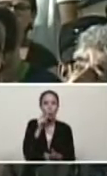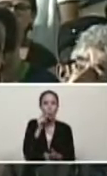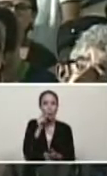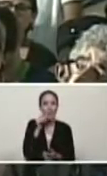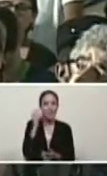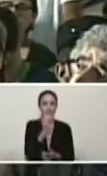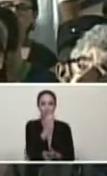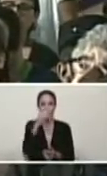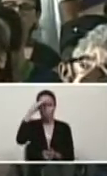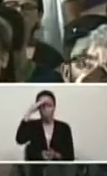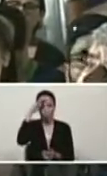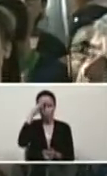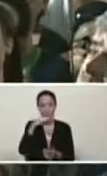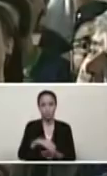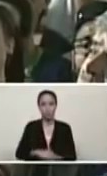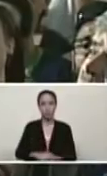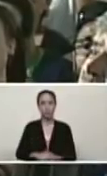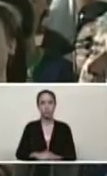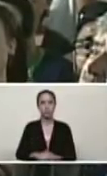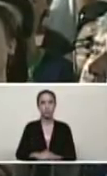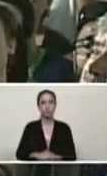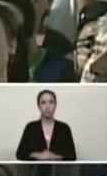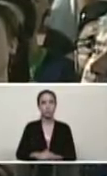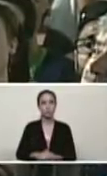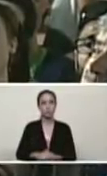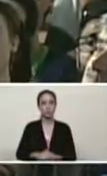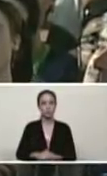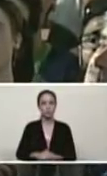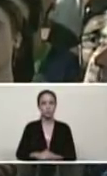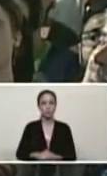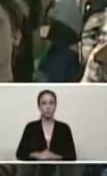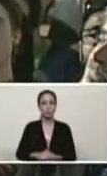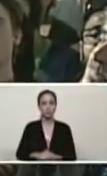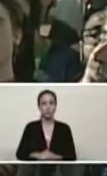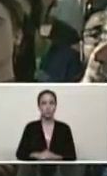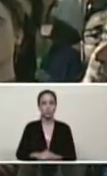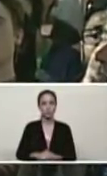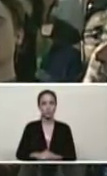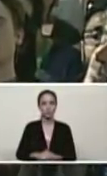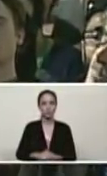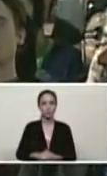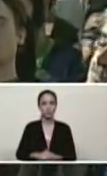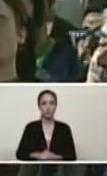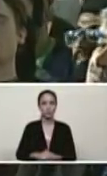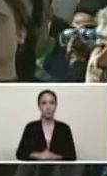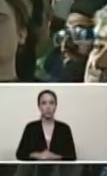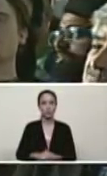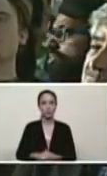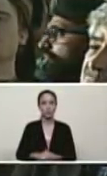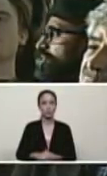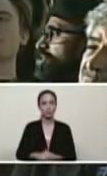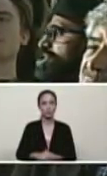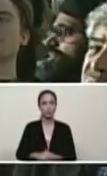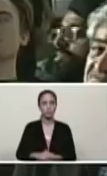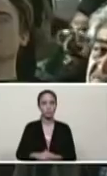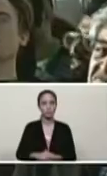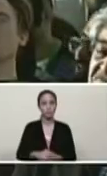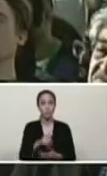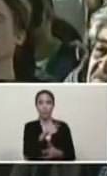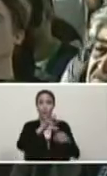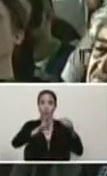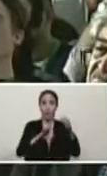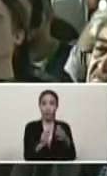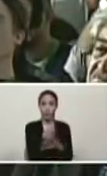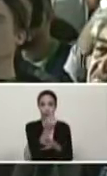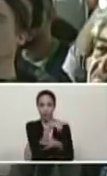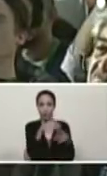World Federation of Democratic Youth, with the 150 member organizations. La Federación Internacional